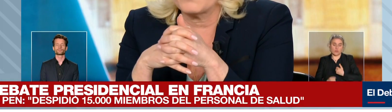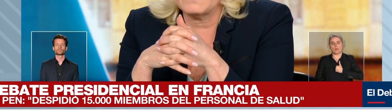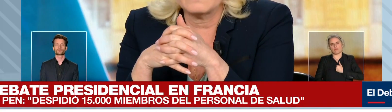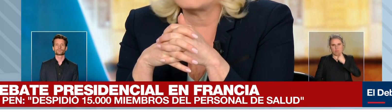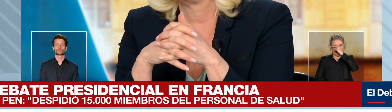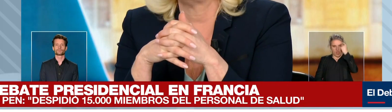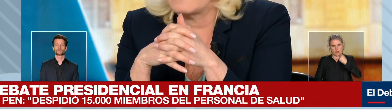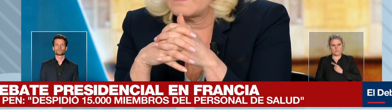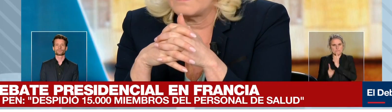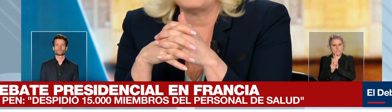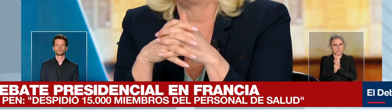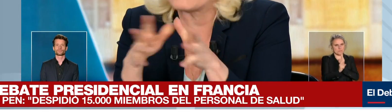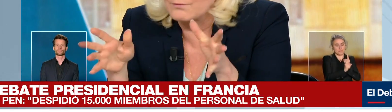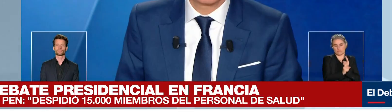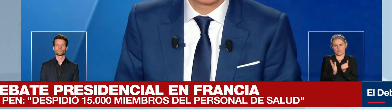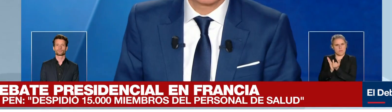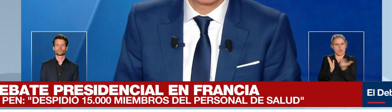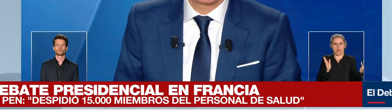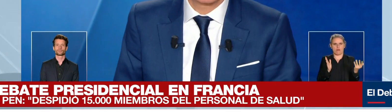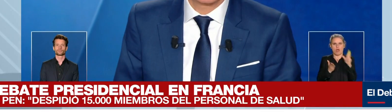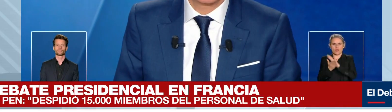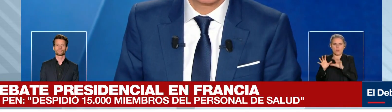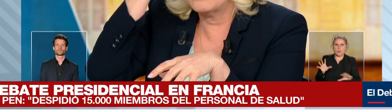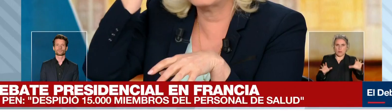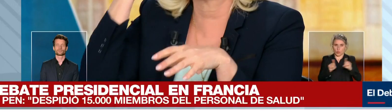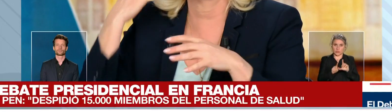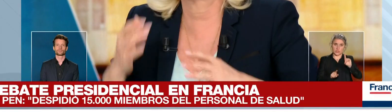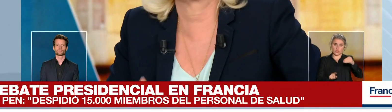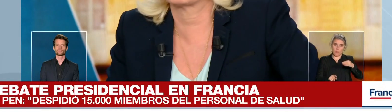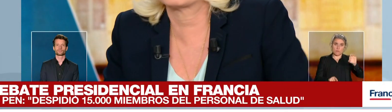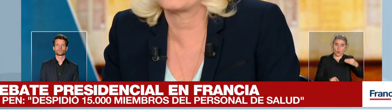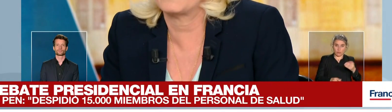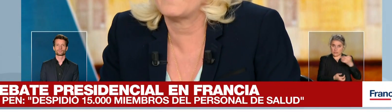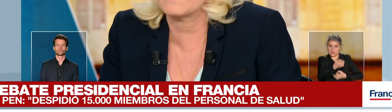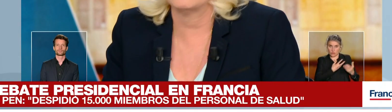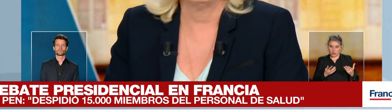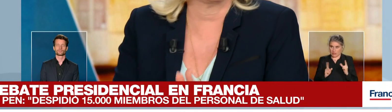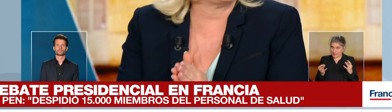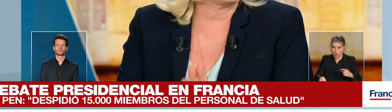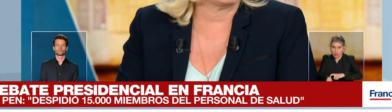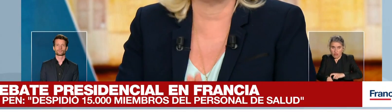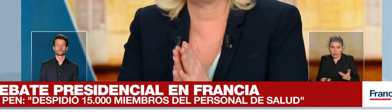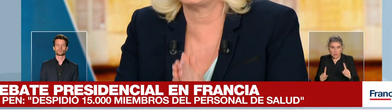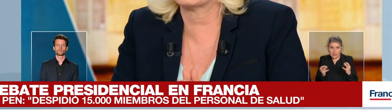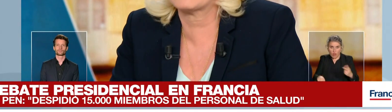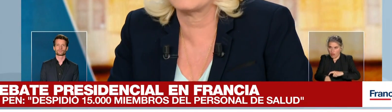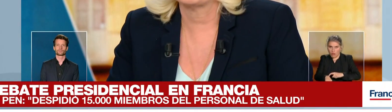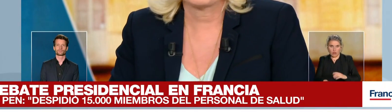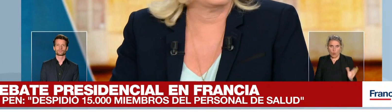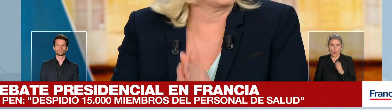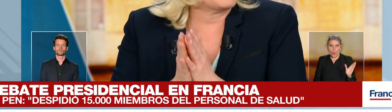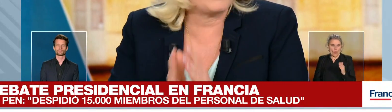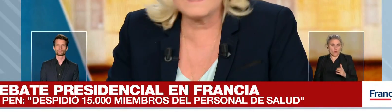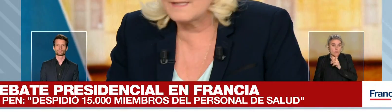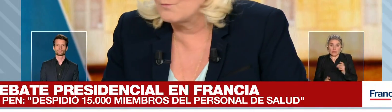de los enfermeros como de los pacientes, porque todo el personal de enfermería con que me he reunido, todos dicen es que no nos queda tiempo